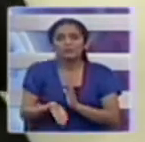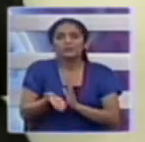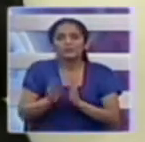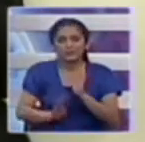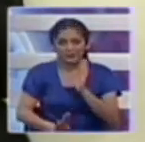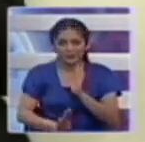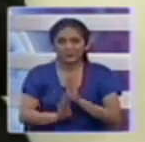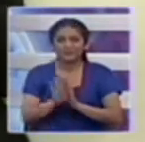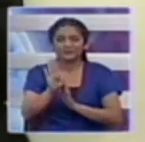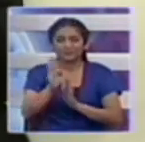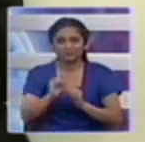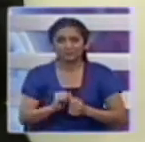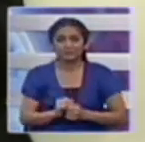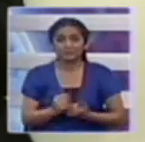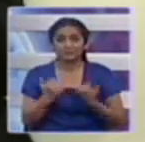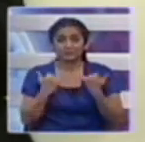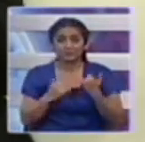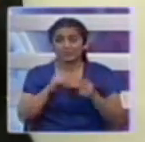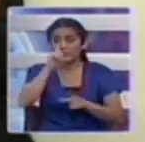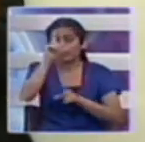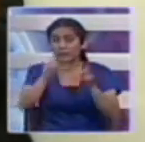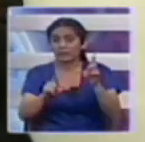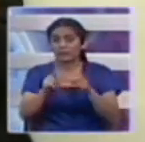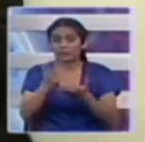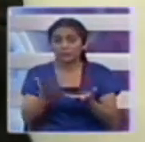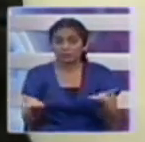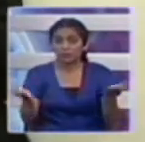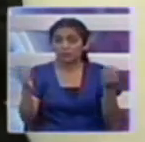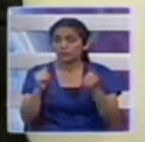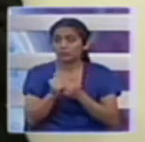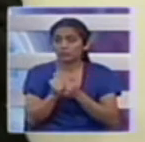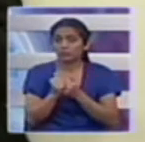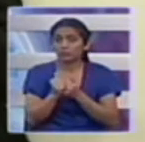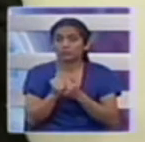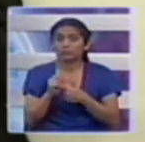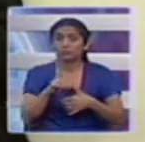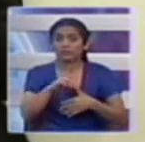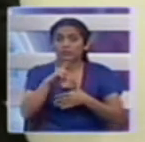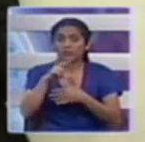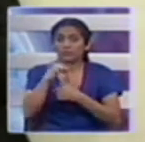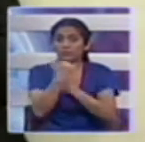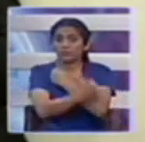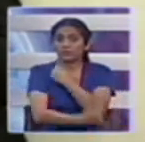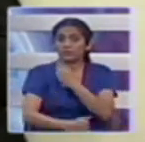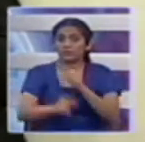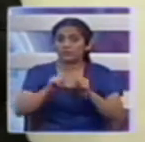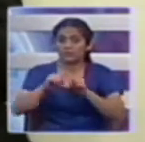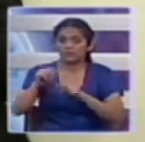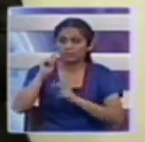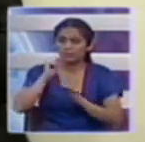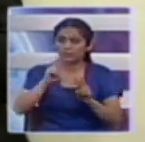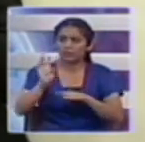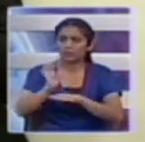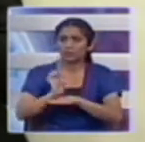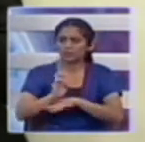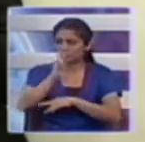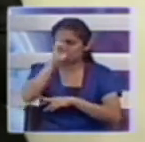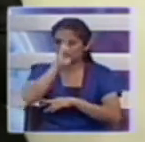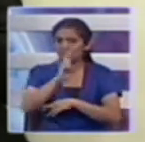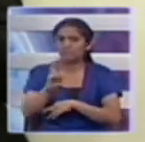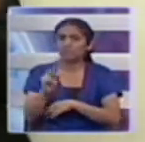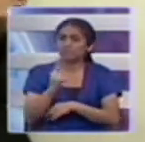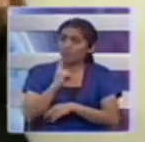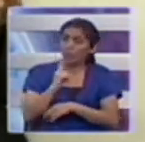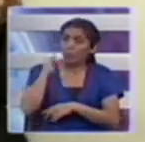voz respetada, una voz digna en el concierto internacional, en América Latina. Es modelo de muchas de las cosas que se han hecho